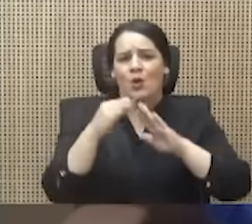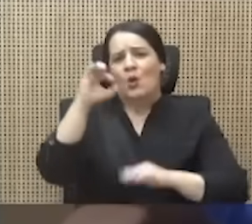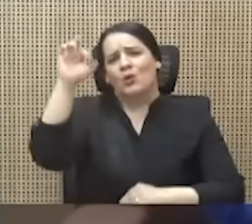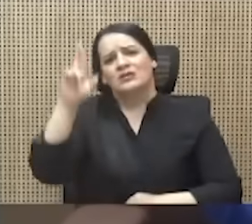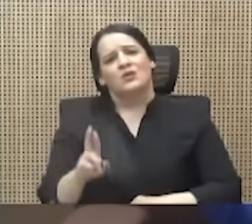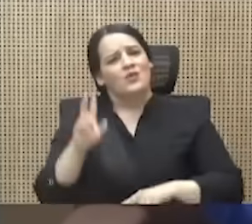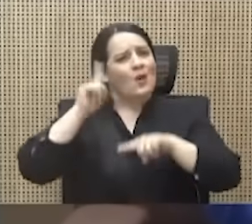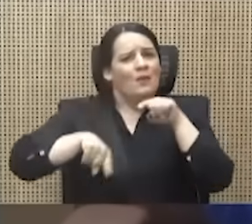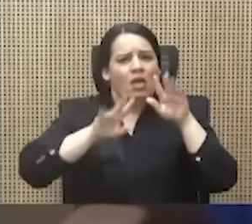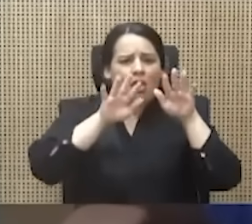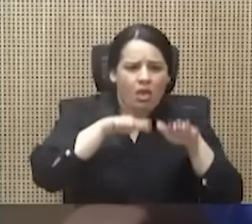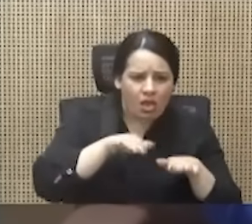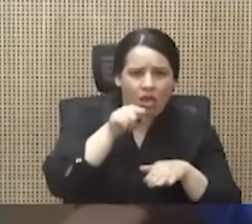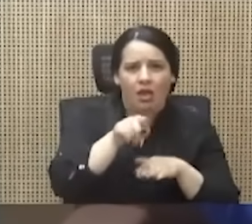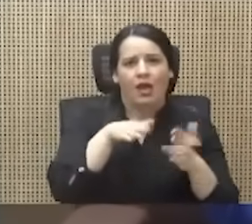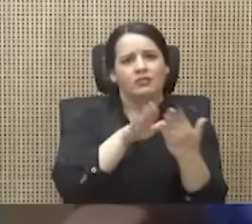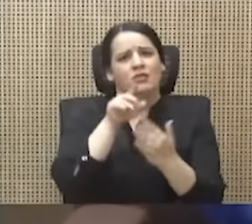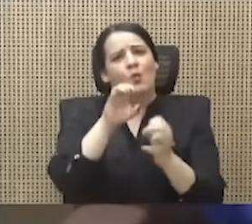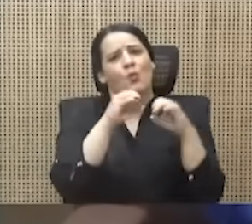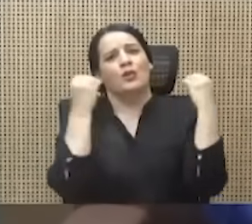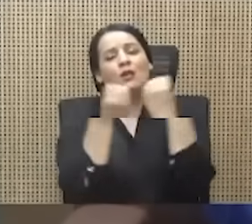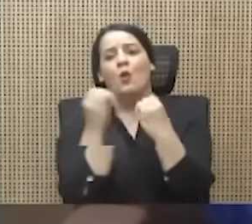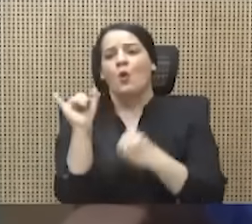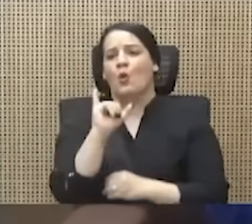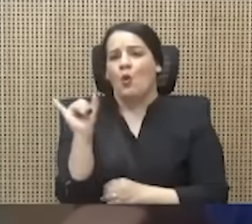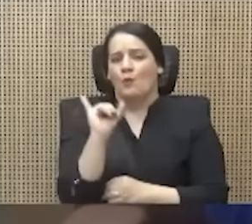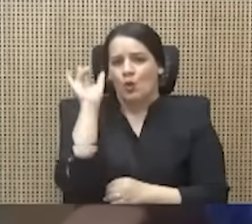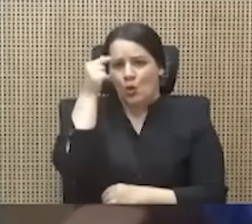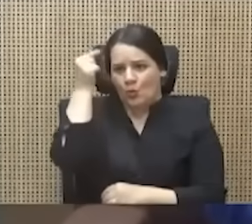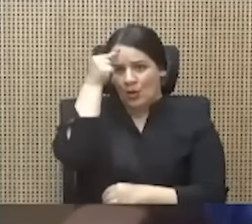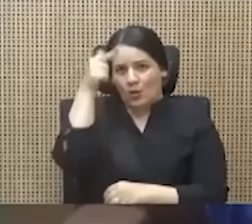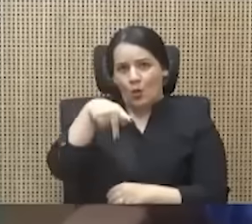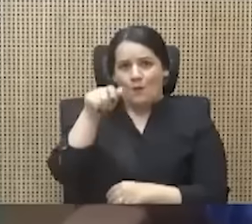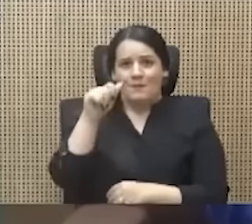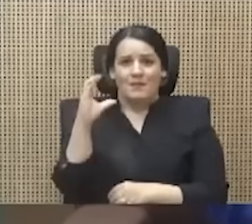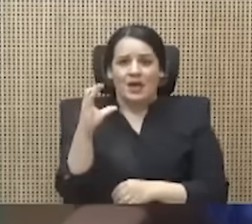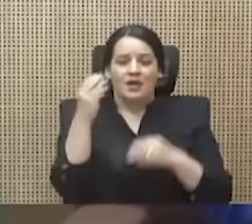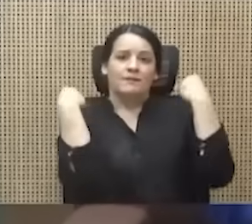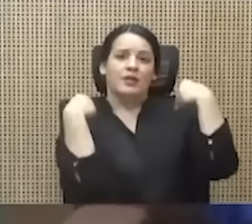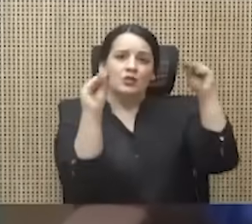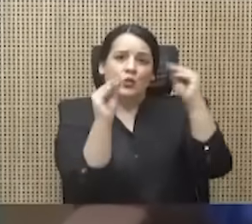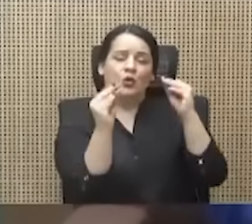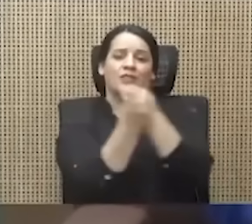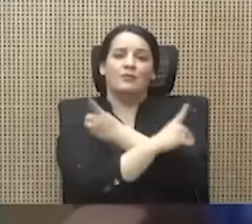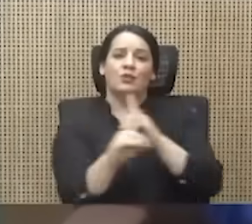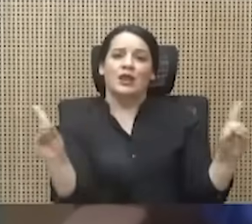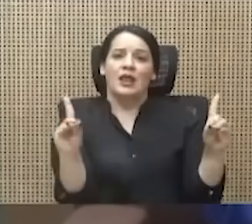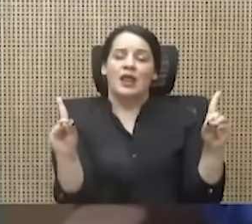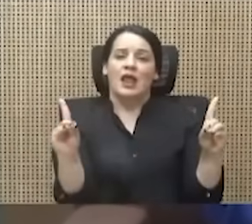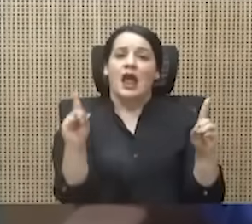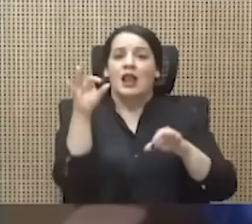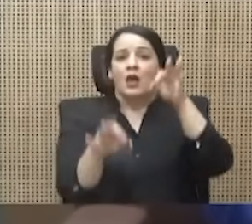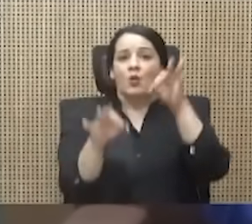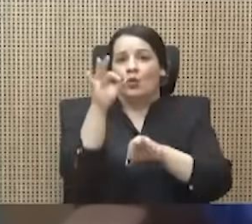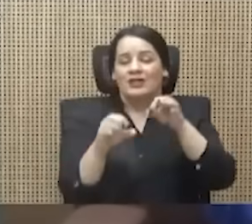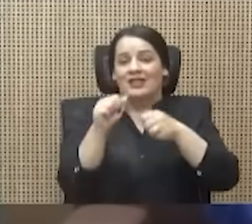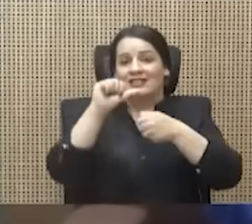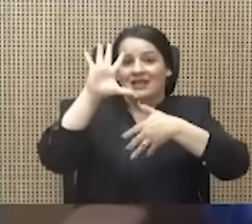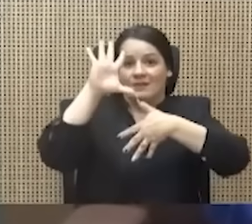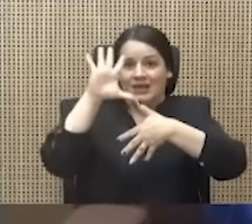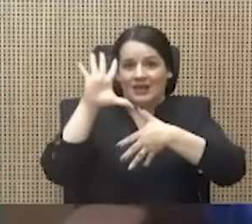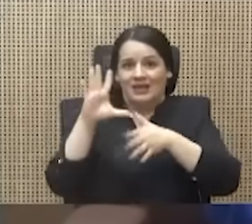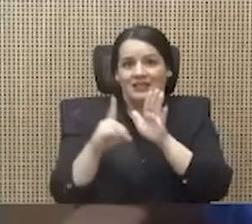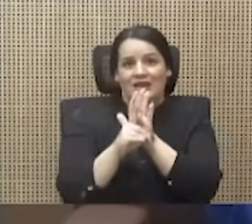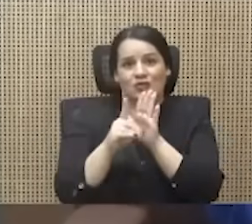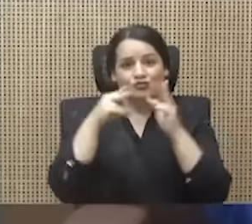arrodillándose ante estos organismos como durante el gobierno PAC, que se vendió nuestra democracia a la Corte Interamericana de Derechos Humanos con la aprobación